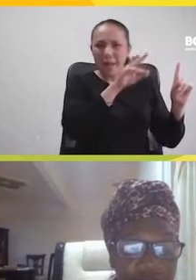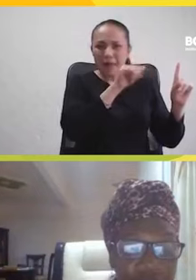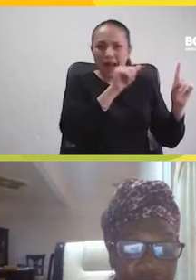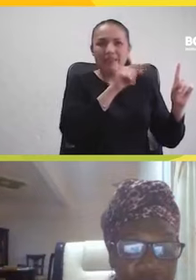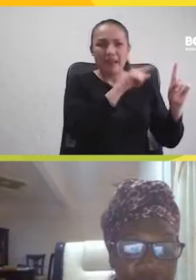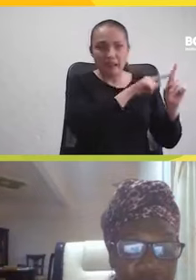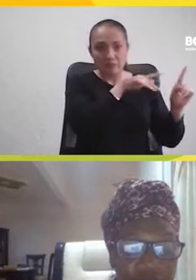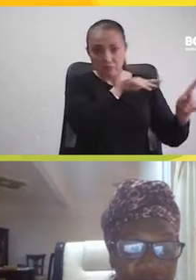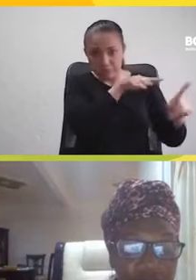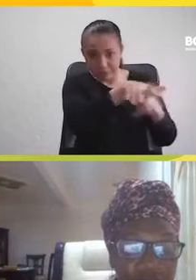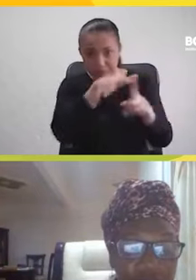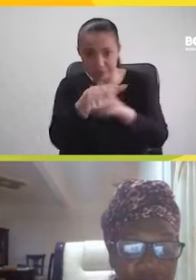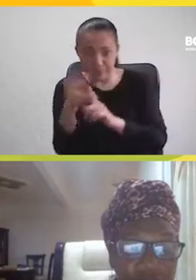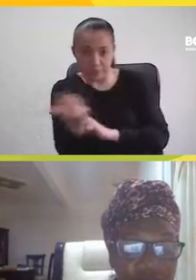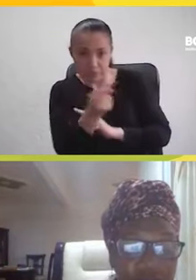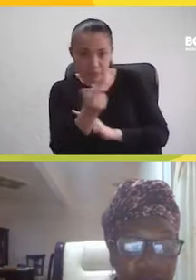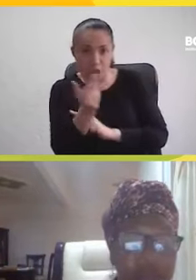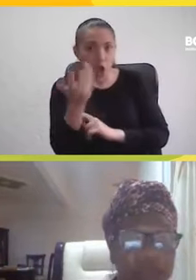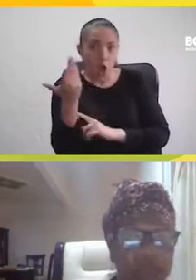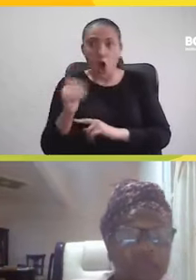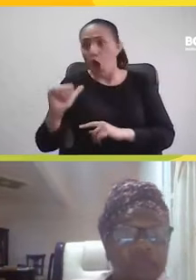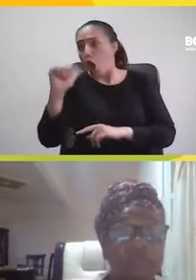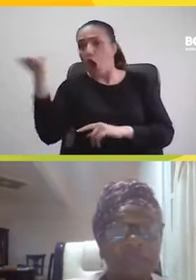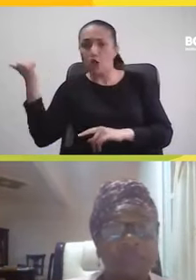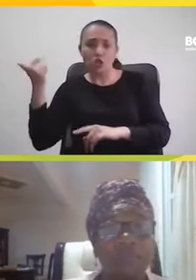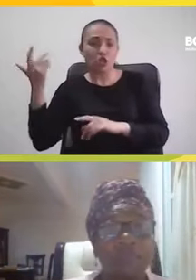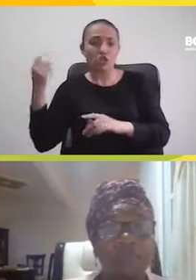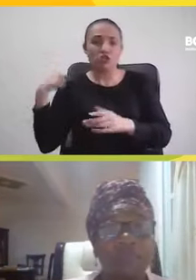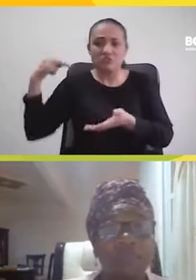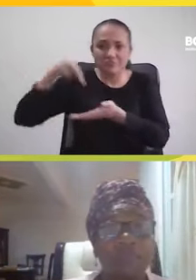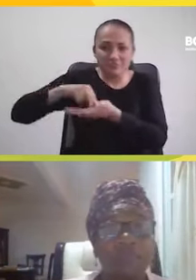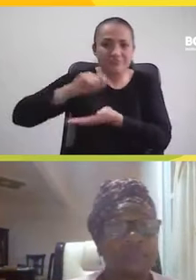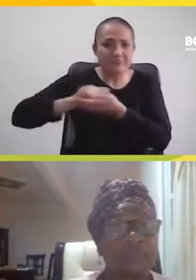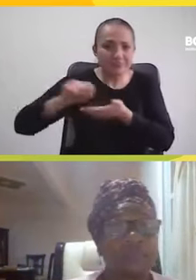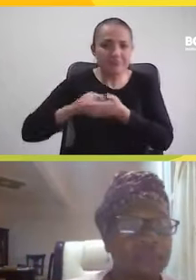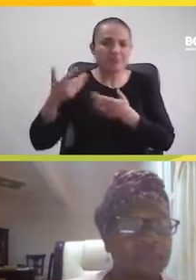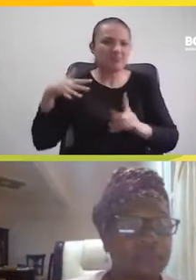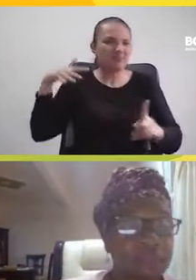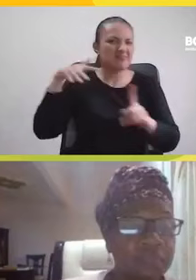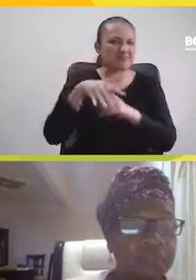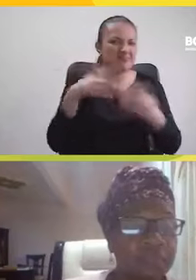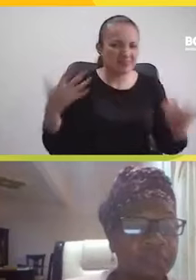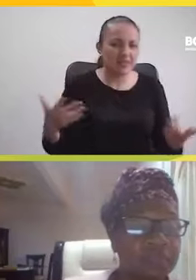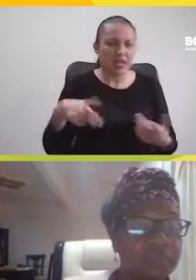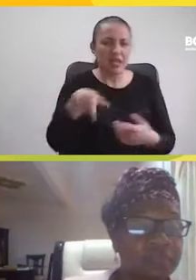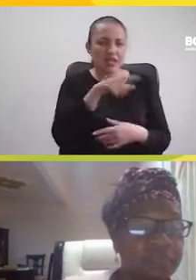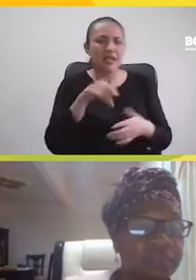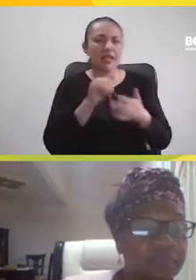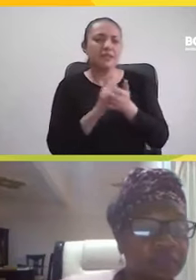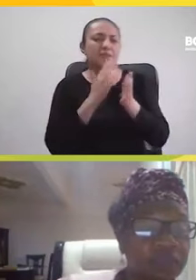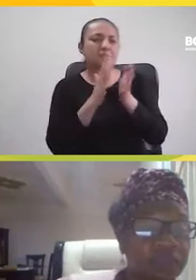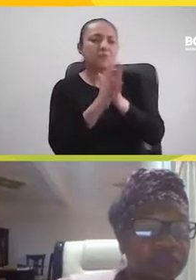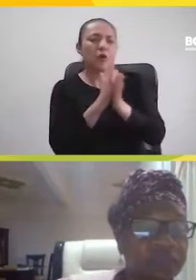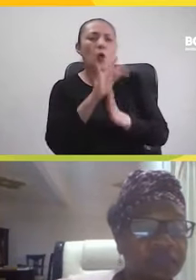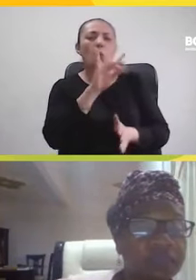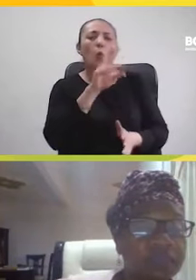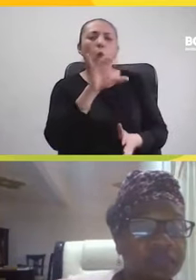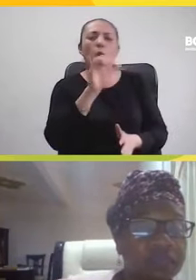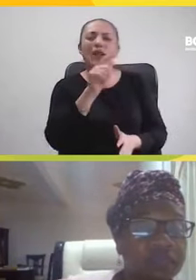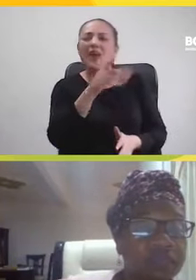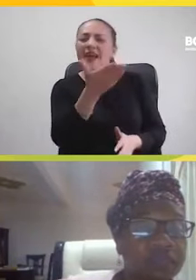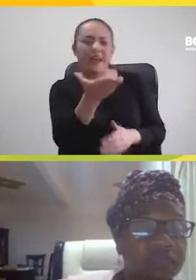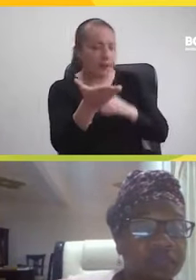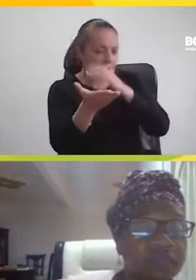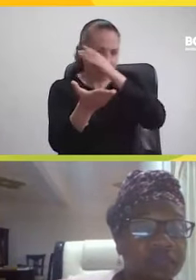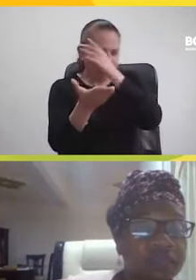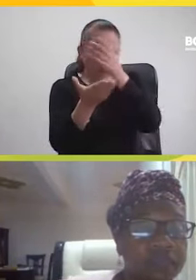existe de la comunidad palenquera? Y es escuchar, Uriel, ¿qué hay desde ese